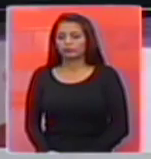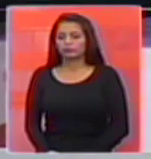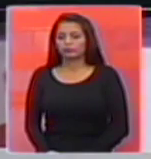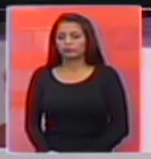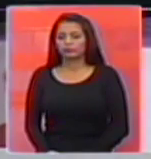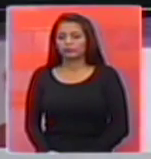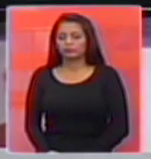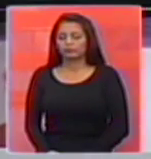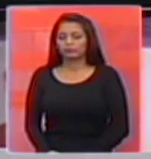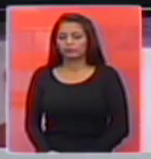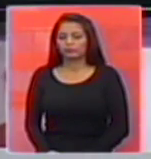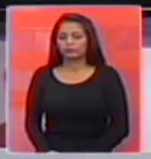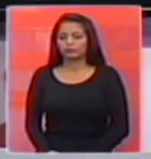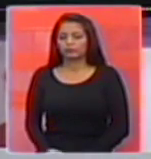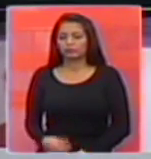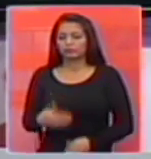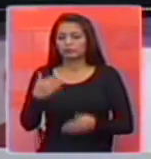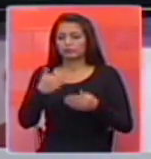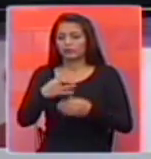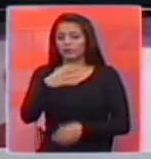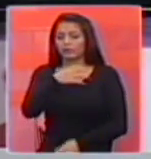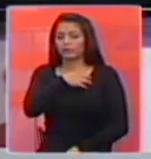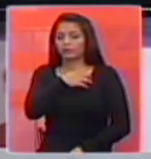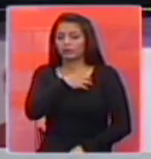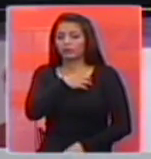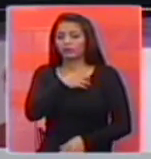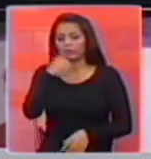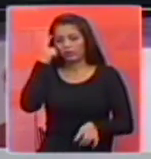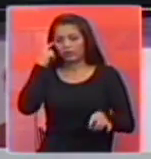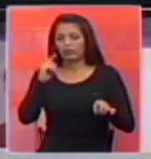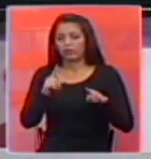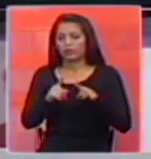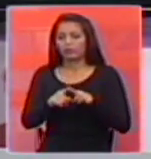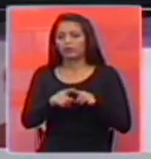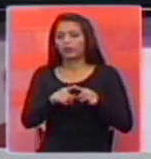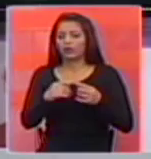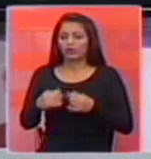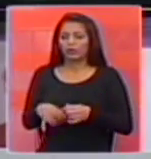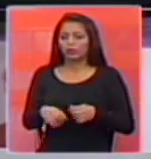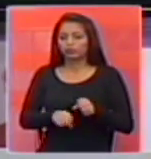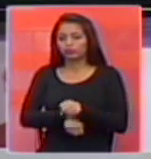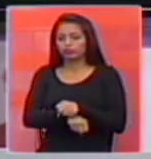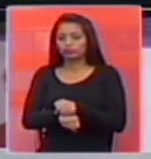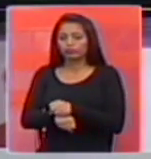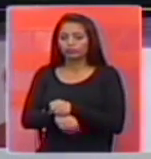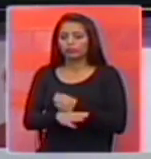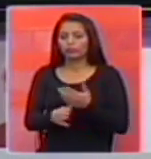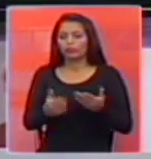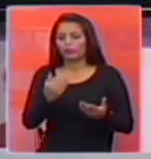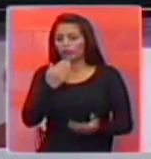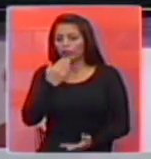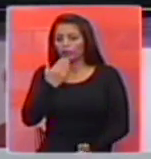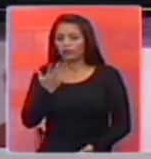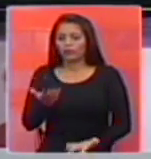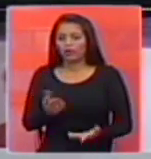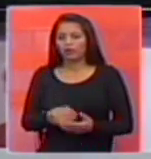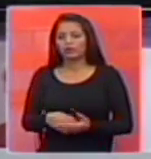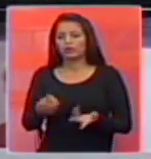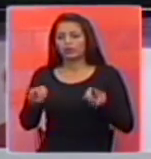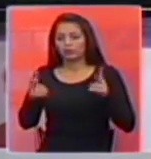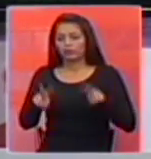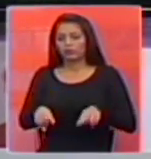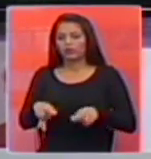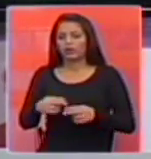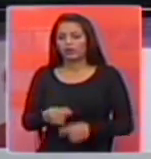Barcelona se prepara para su compromiso este viernes por la fecha 2 de la segunda etapa del fútbol ecuatoriano. Hay dudas en el plantel que comanda el uruguayo Guillermo Almada. La presencia de